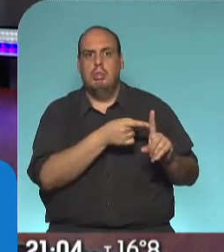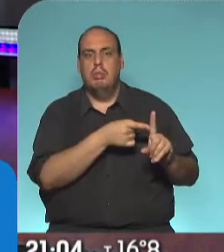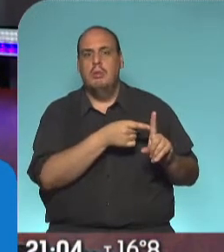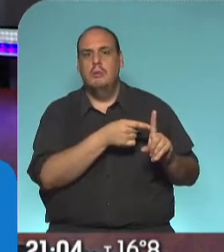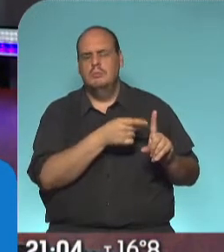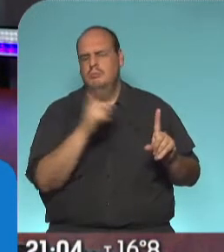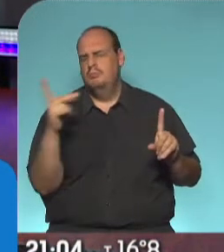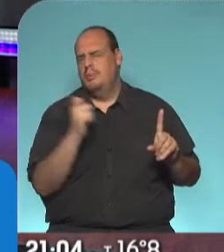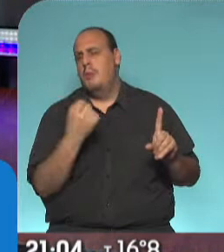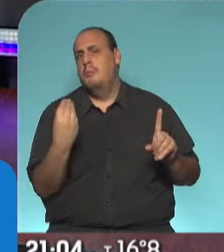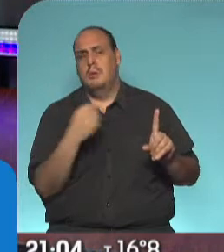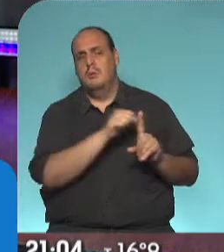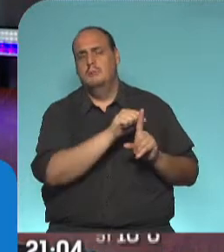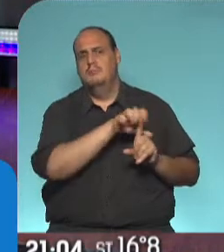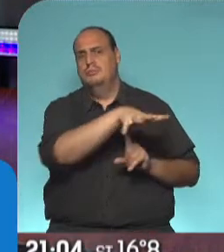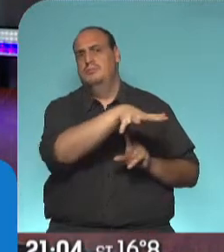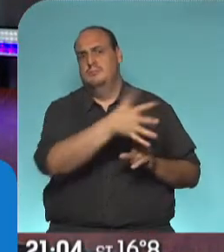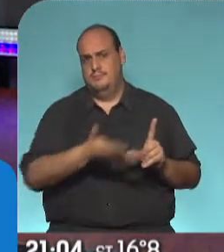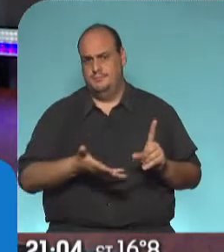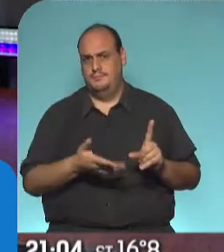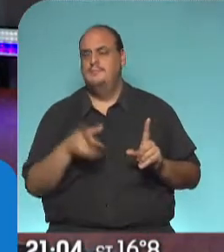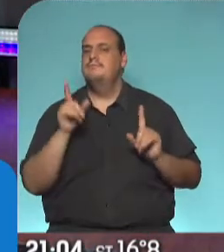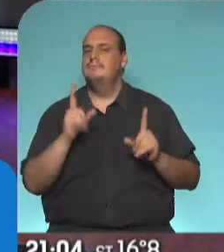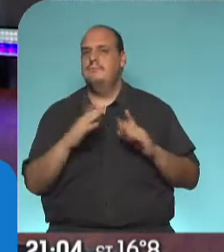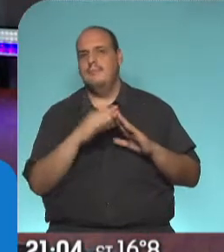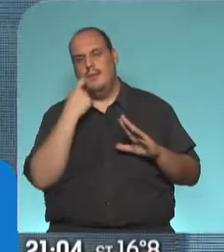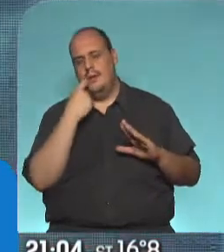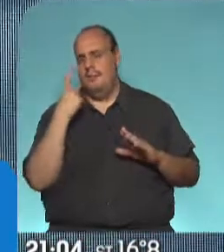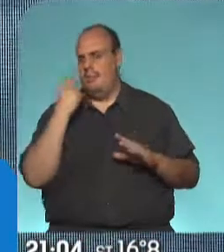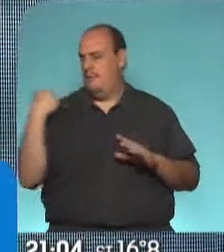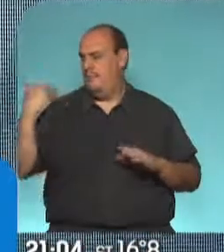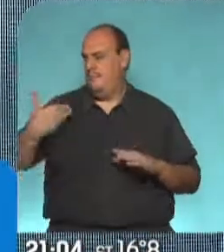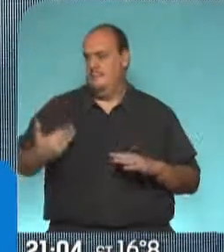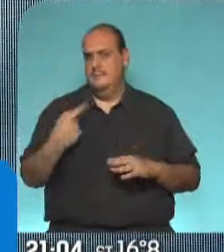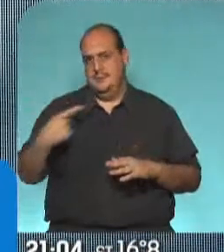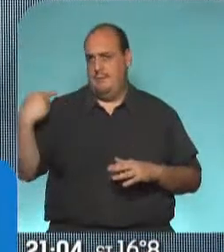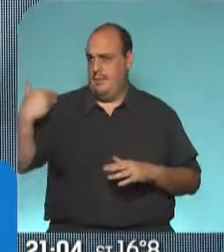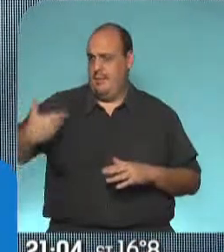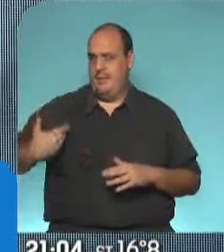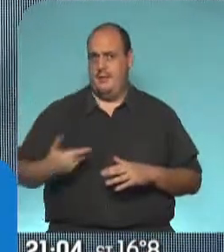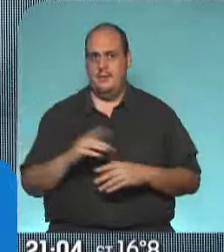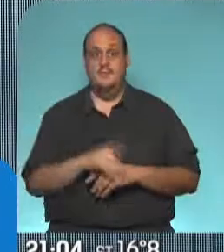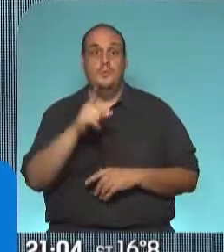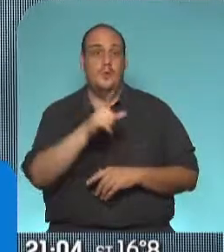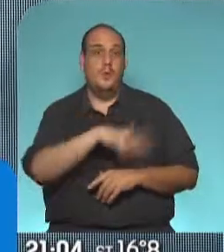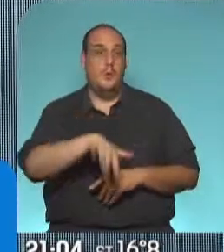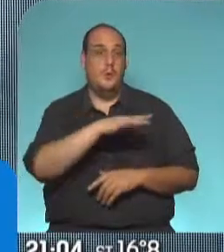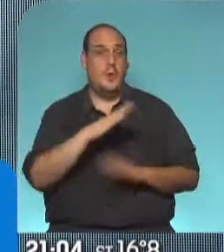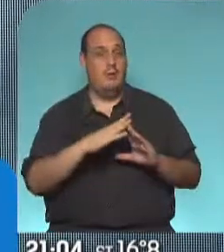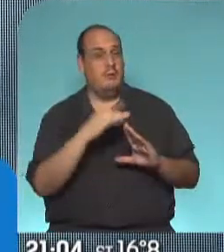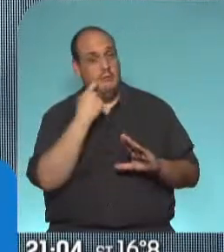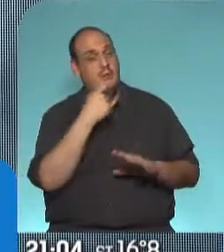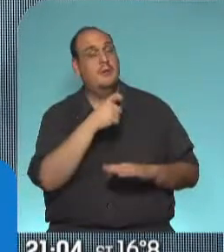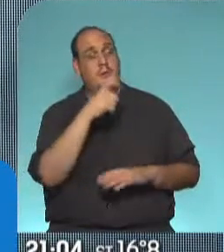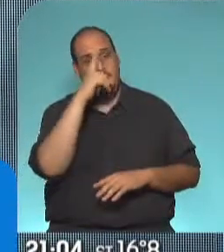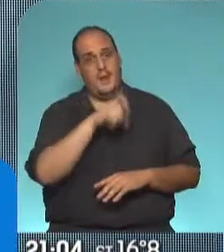infecten todos. Bueno, eso ha sucedido en algunos geriátricos en los últimos días, en las últimas semanas, fundamentalmente en uno en Belgrano, en la calle Avenida de